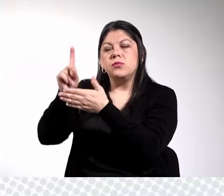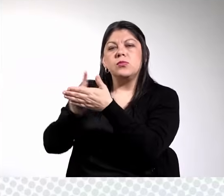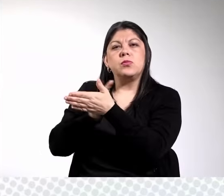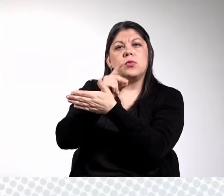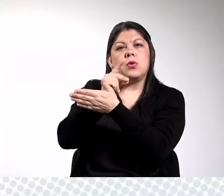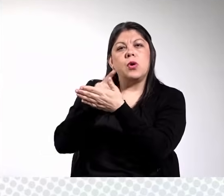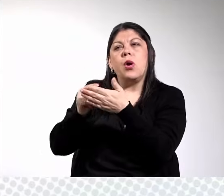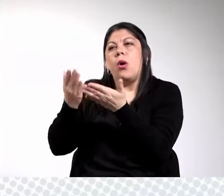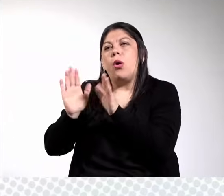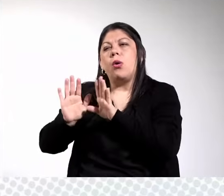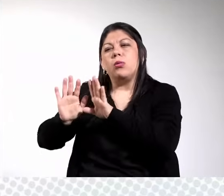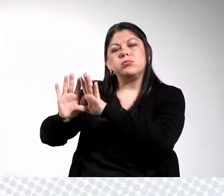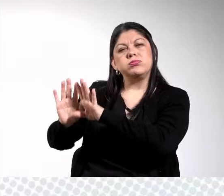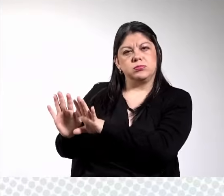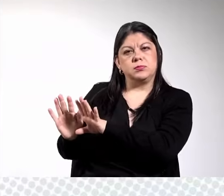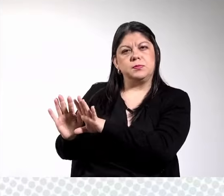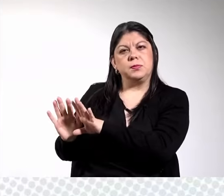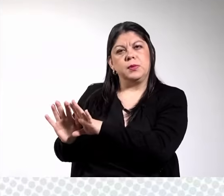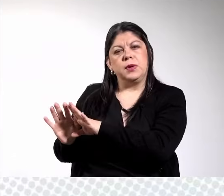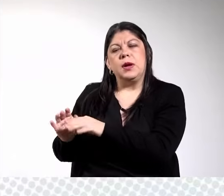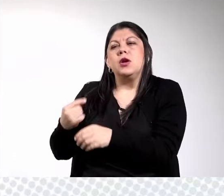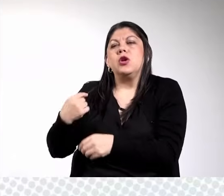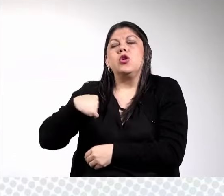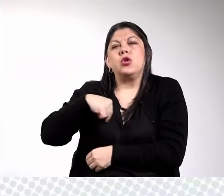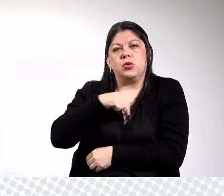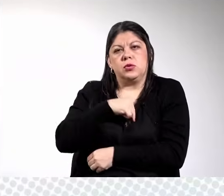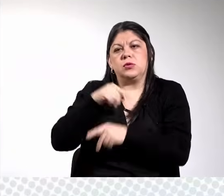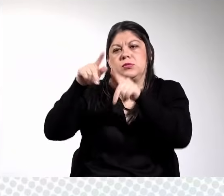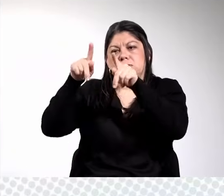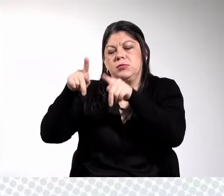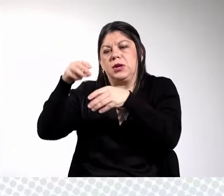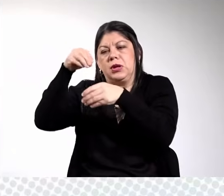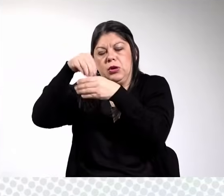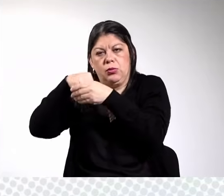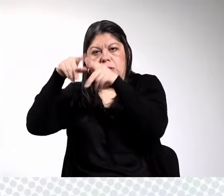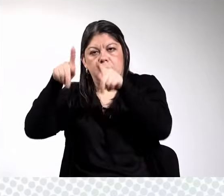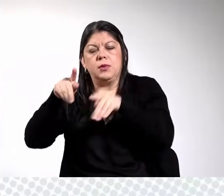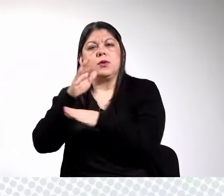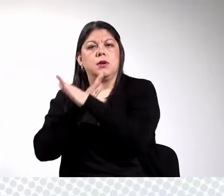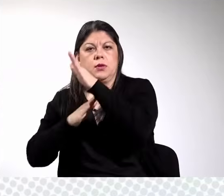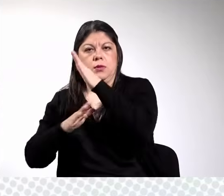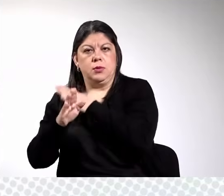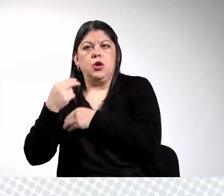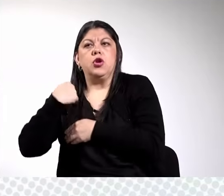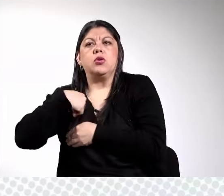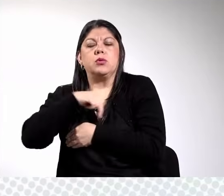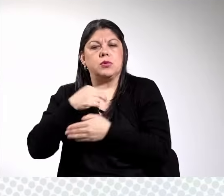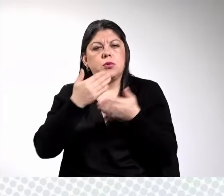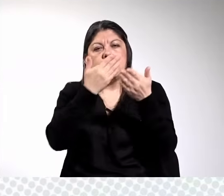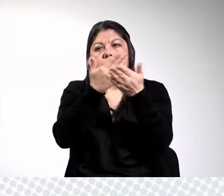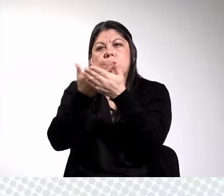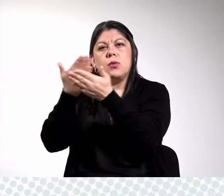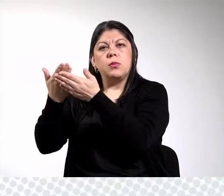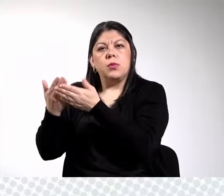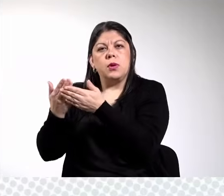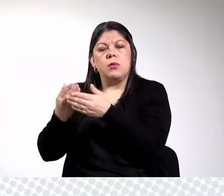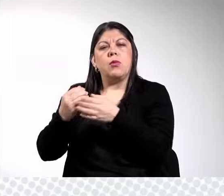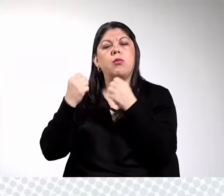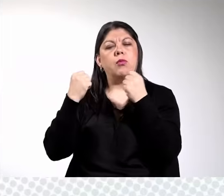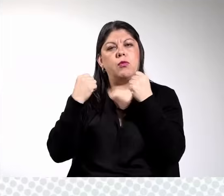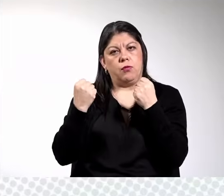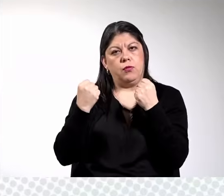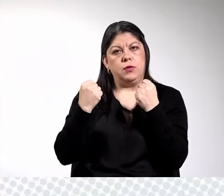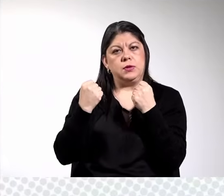discriminados o dejados en el olvido. Desde luego que están las personas con discapacidad. Nosotros proponemos, desde luego,